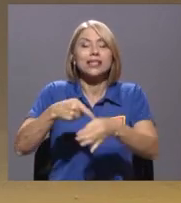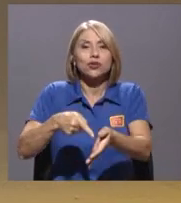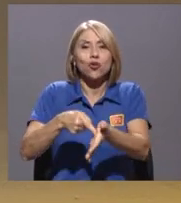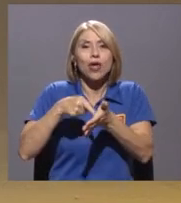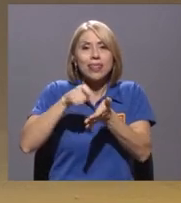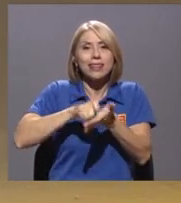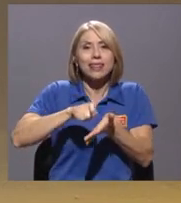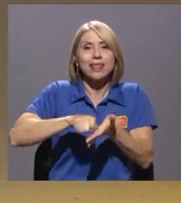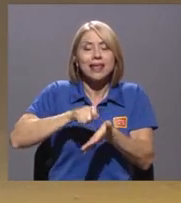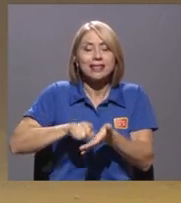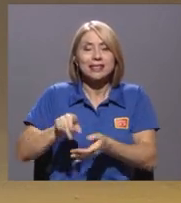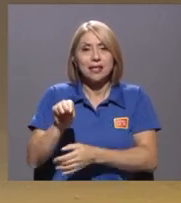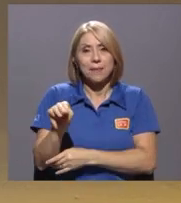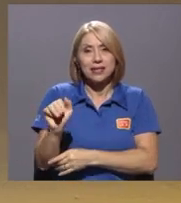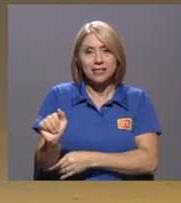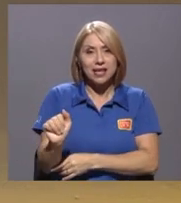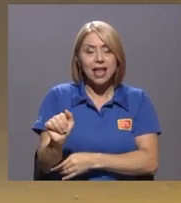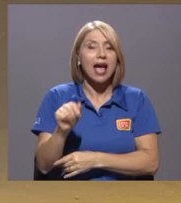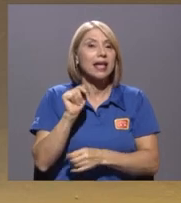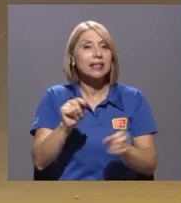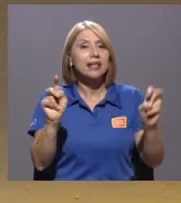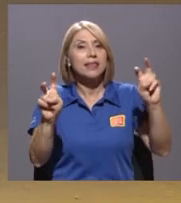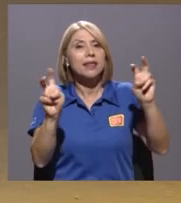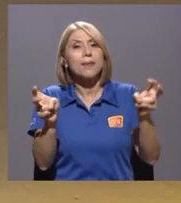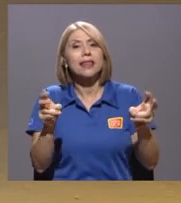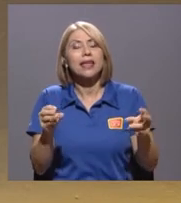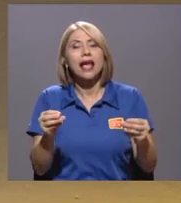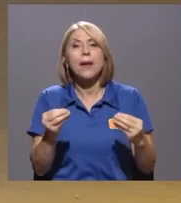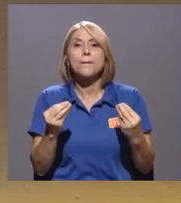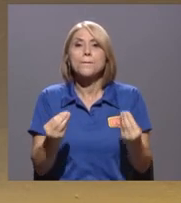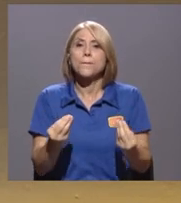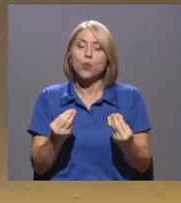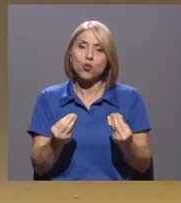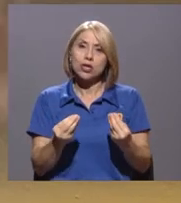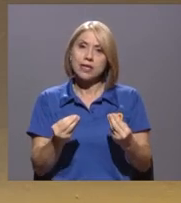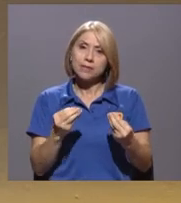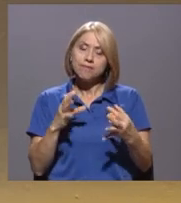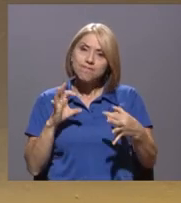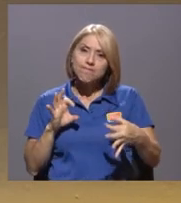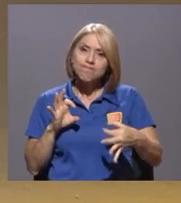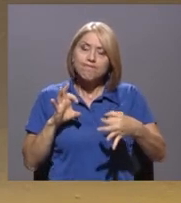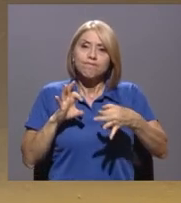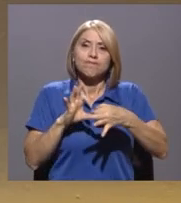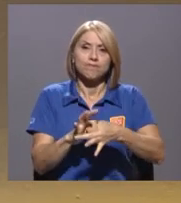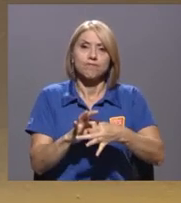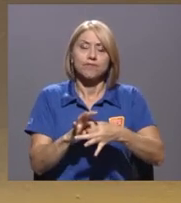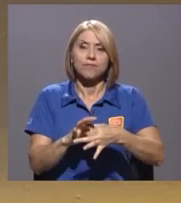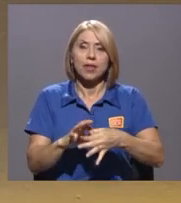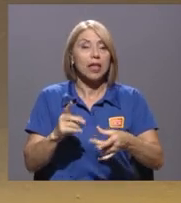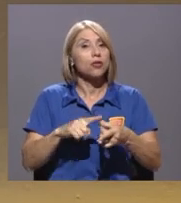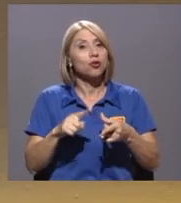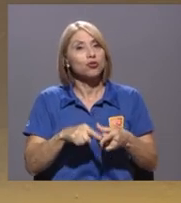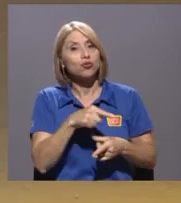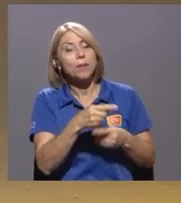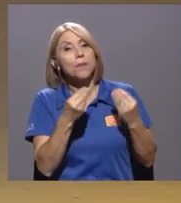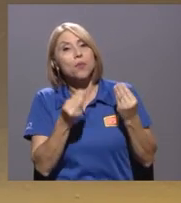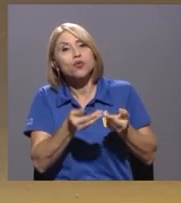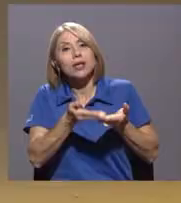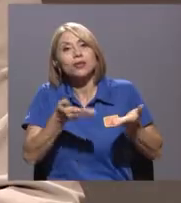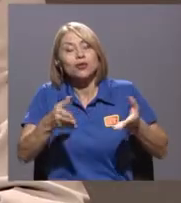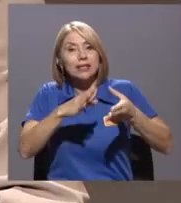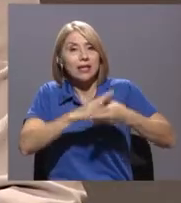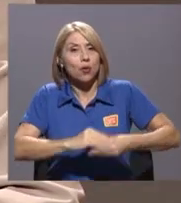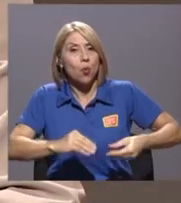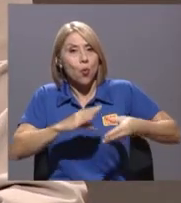una temática que había que estaba muy muy en esos temas de manera que tiene muchas cosas que contarnos del